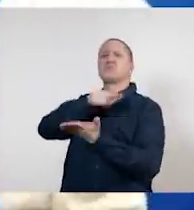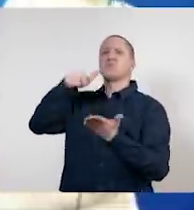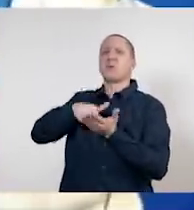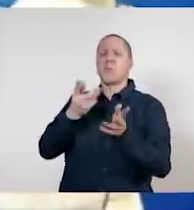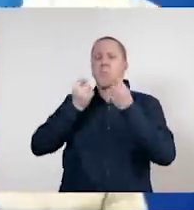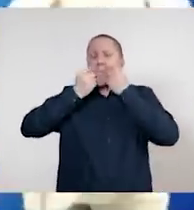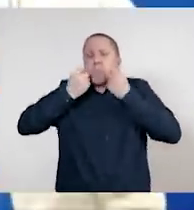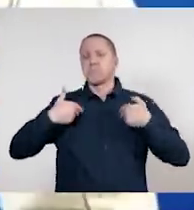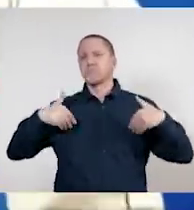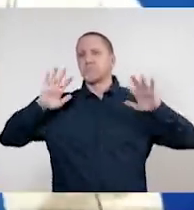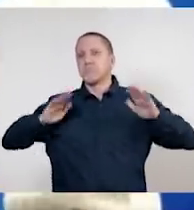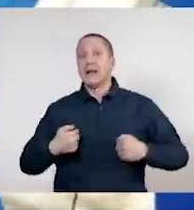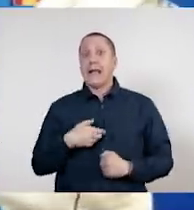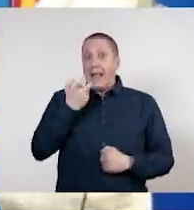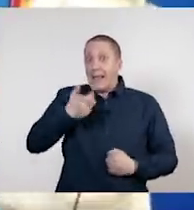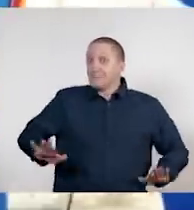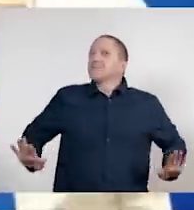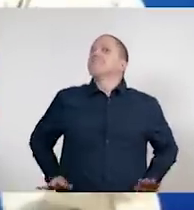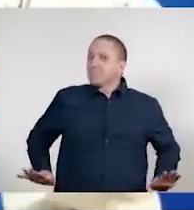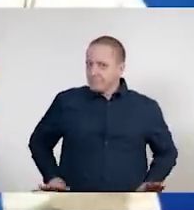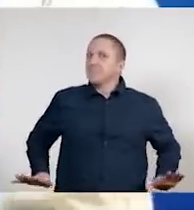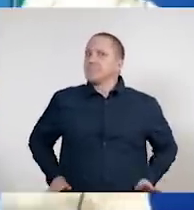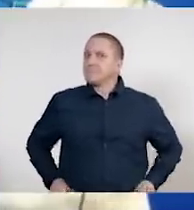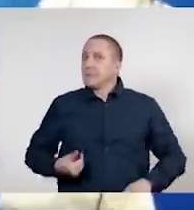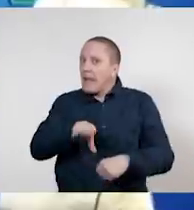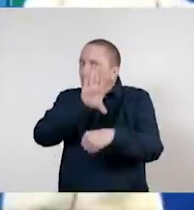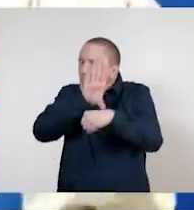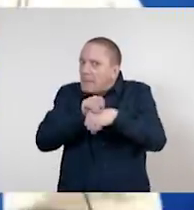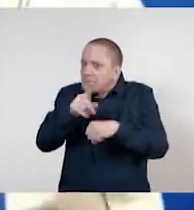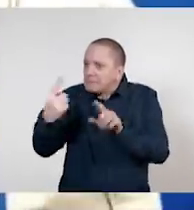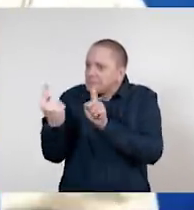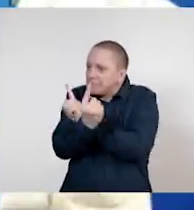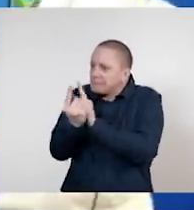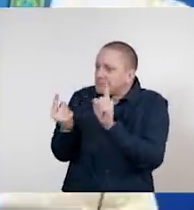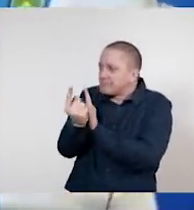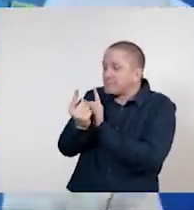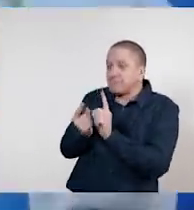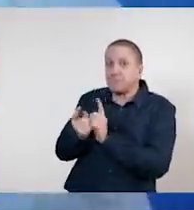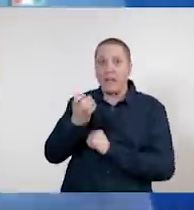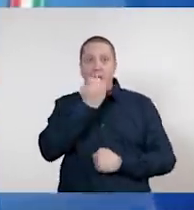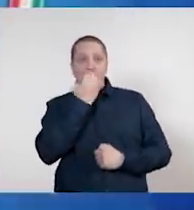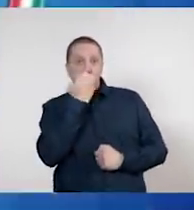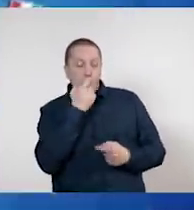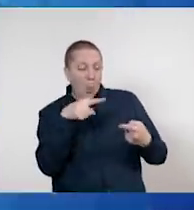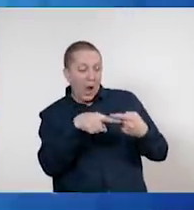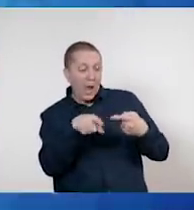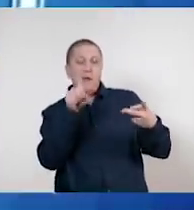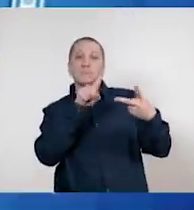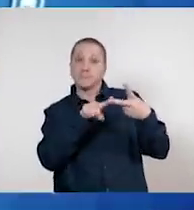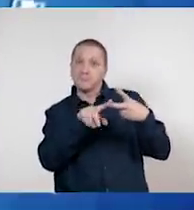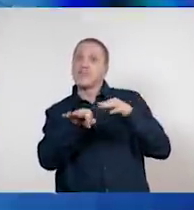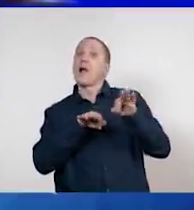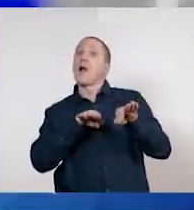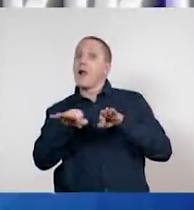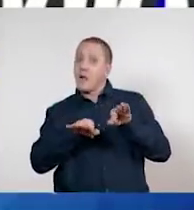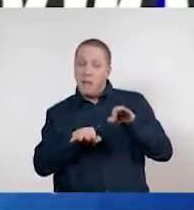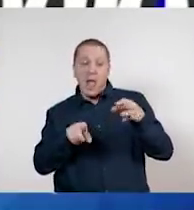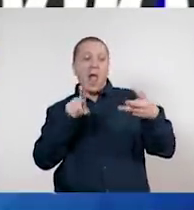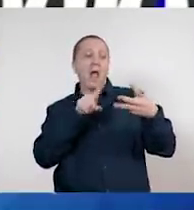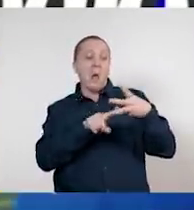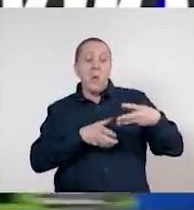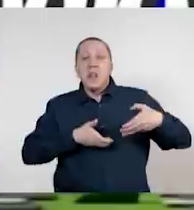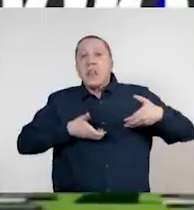cualquier otro lugar. Esta condición permite interacción en la escuela, en el